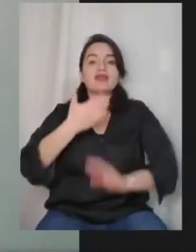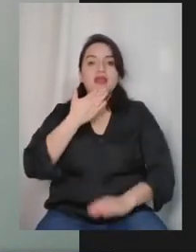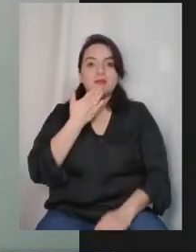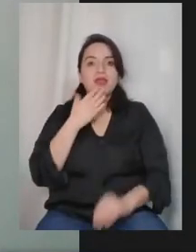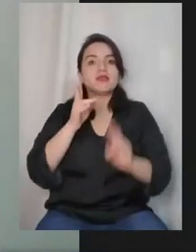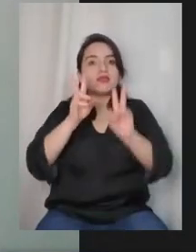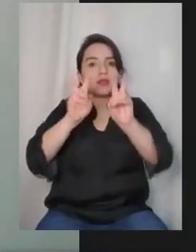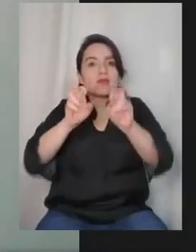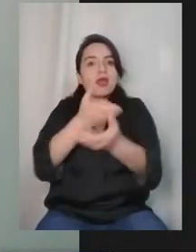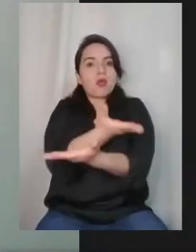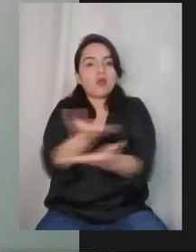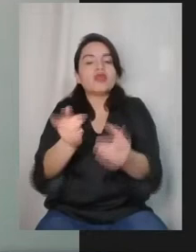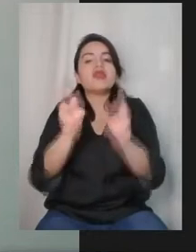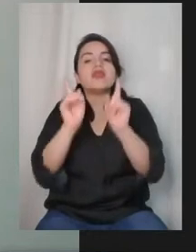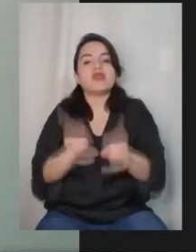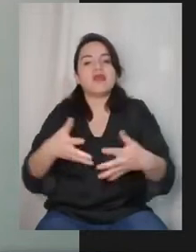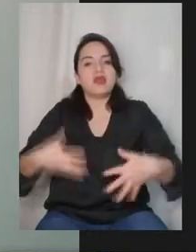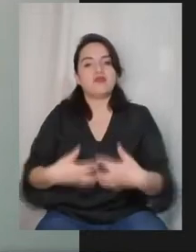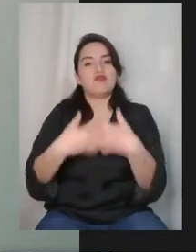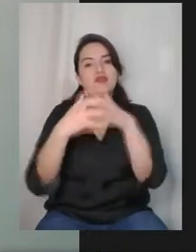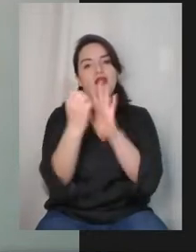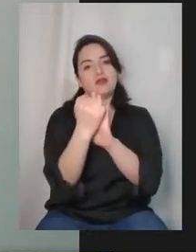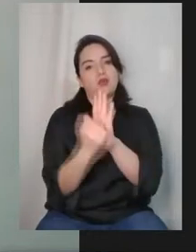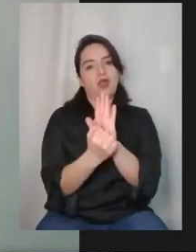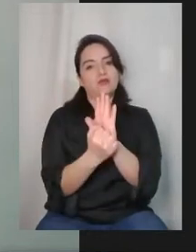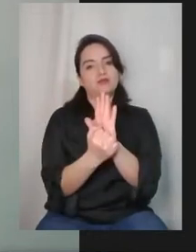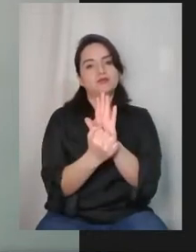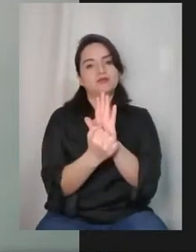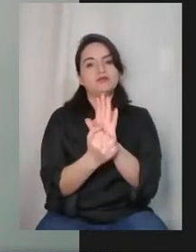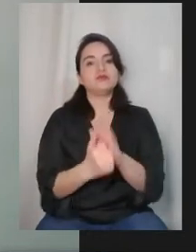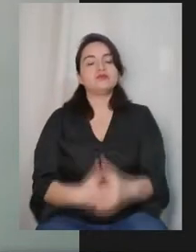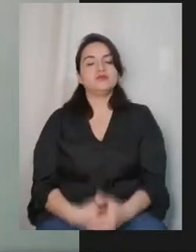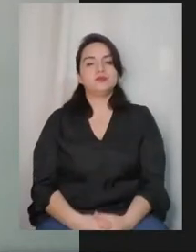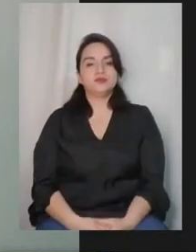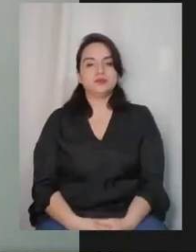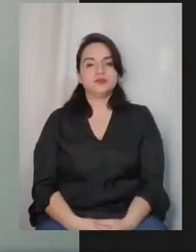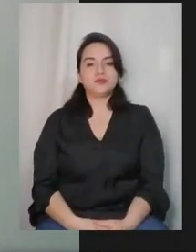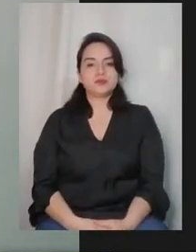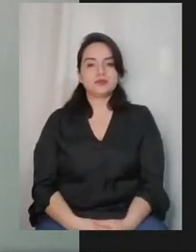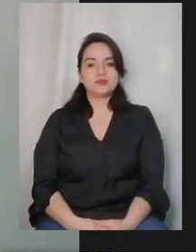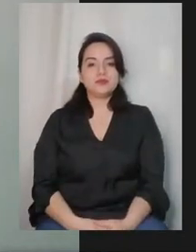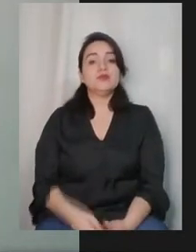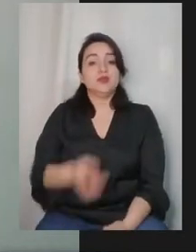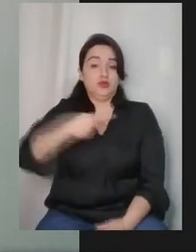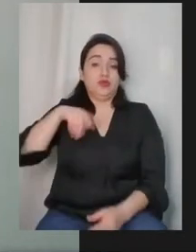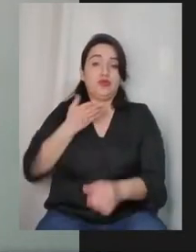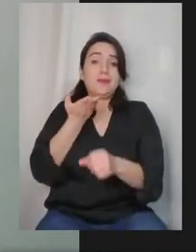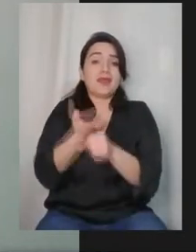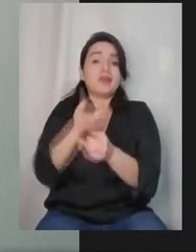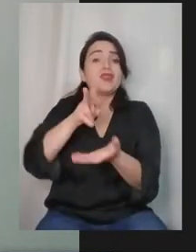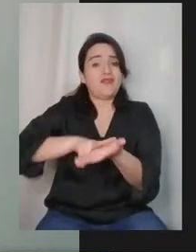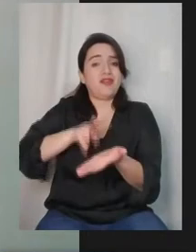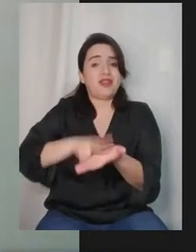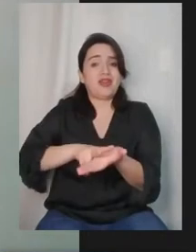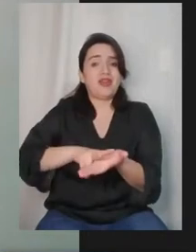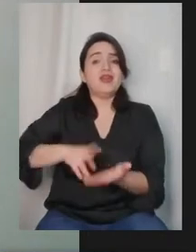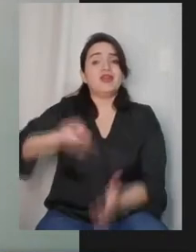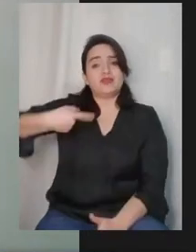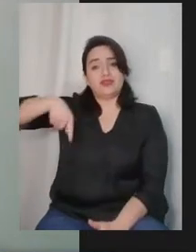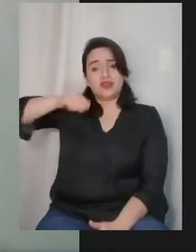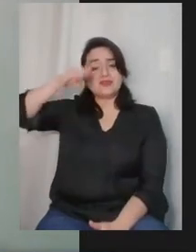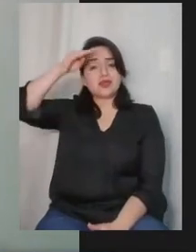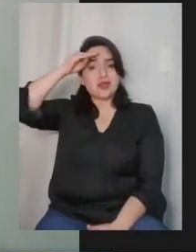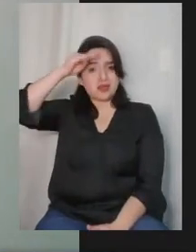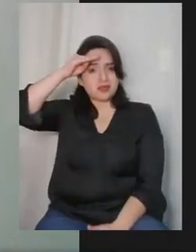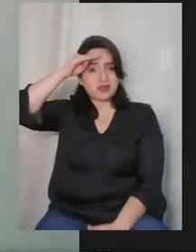fortalecer en el articulado, en lo que está. Les pedimos realmente desde esta experiencia, desde esta mirada que siempre